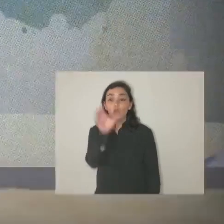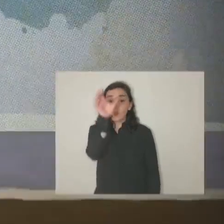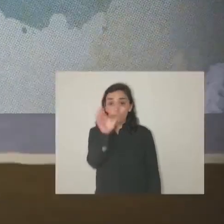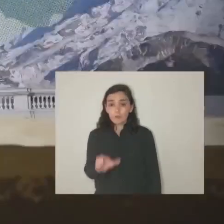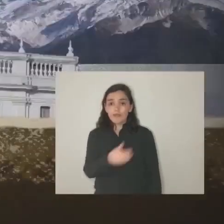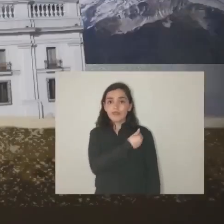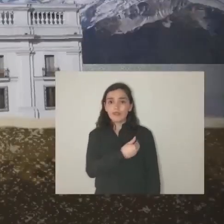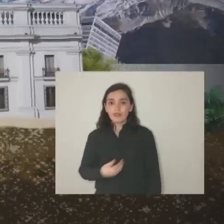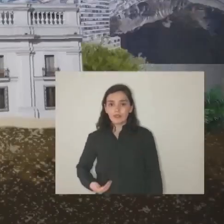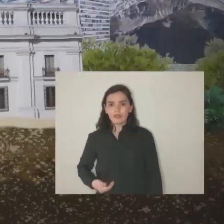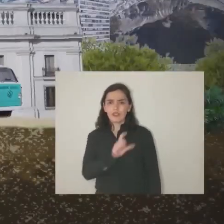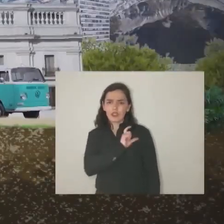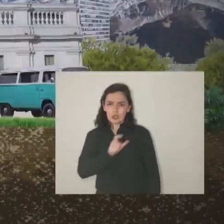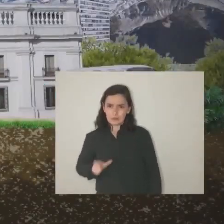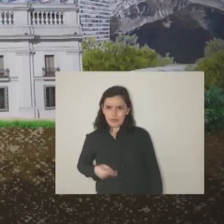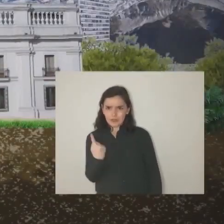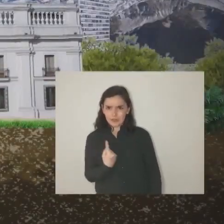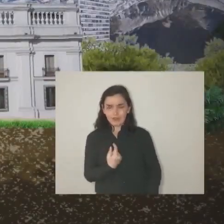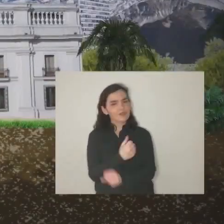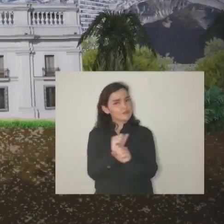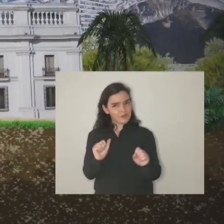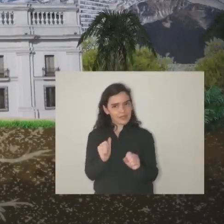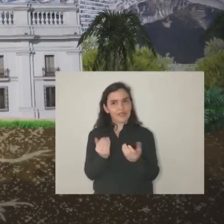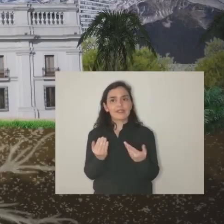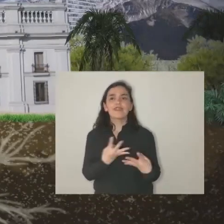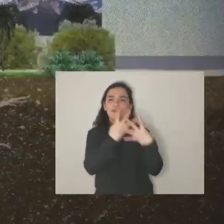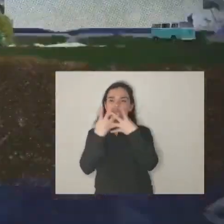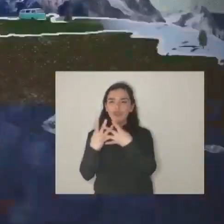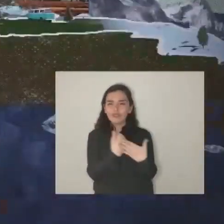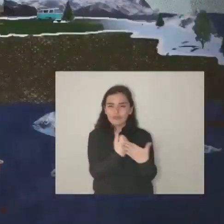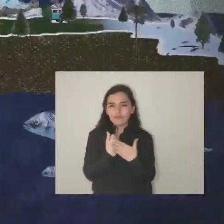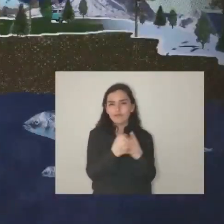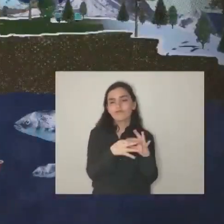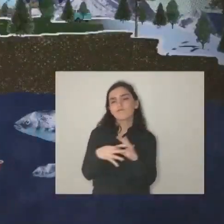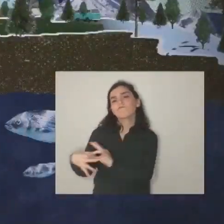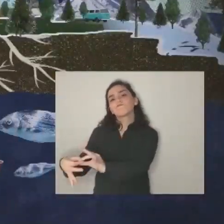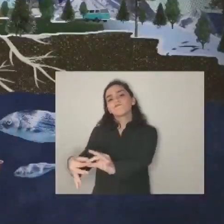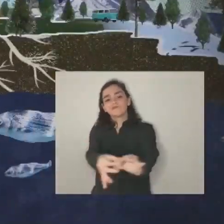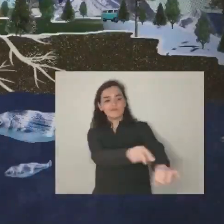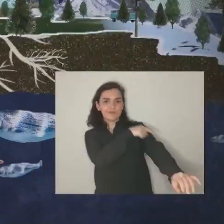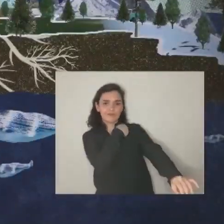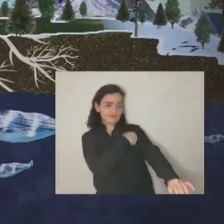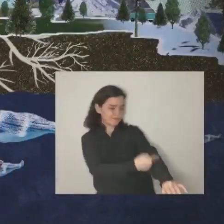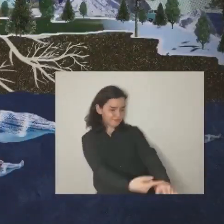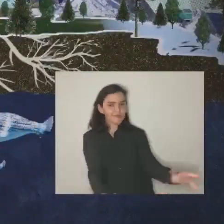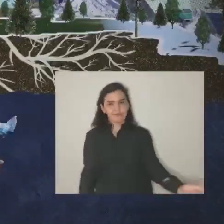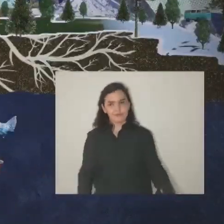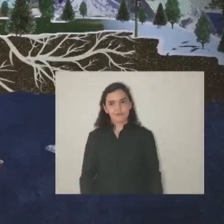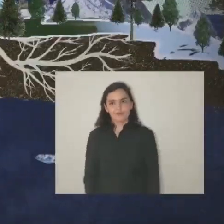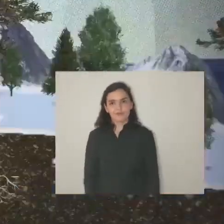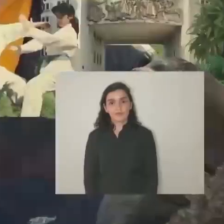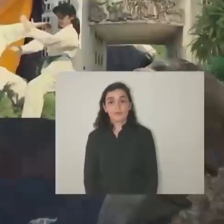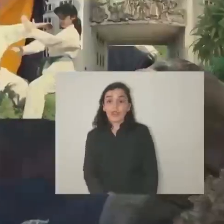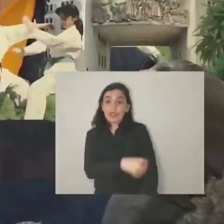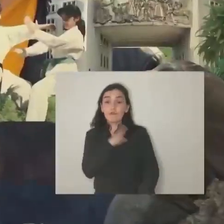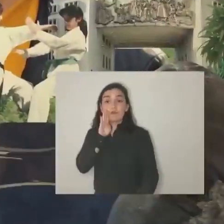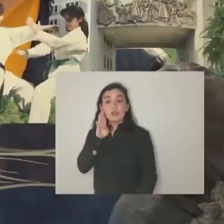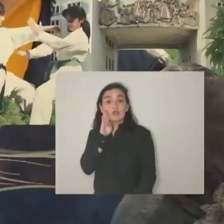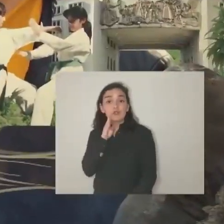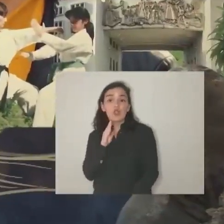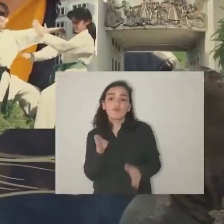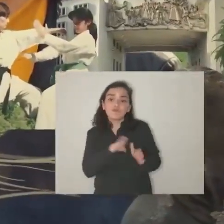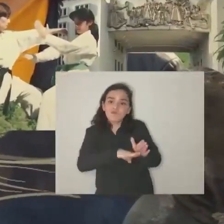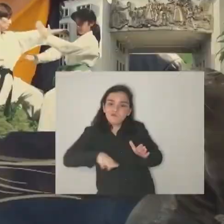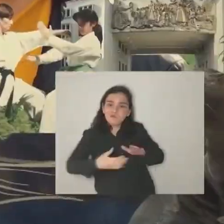Un presidente no puede gobernar solo. Requiere de una red de colaboración que lo conecte con todo el territorio. En Biobío,